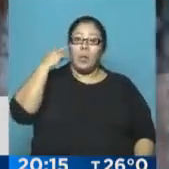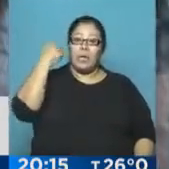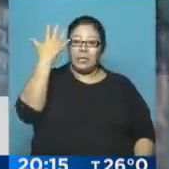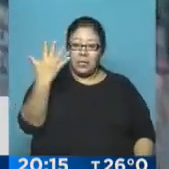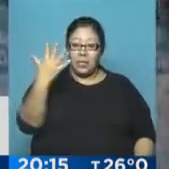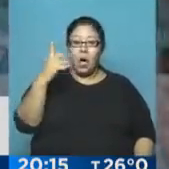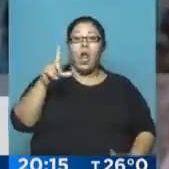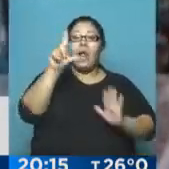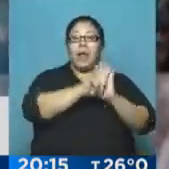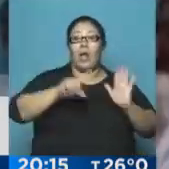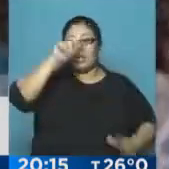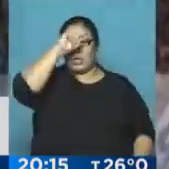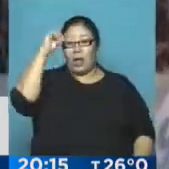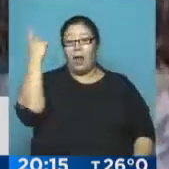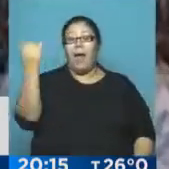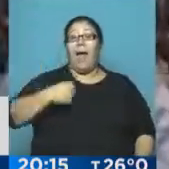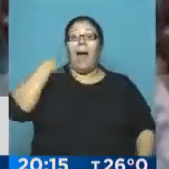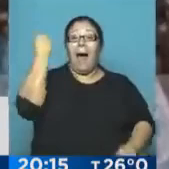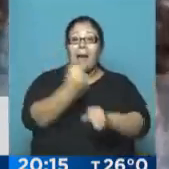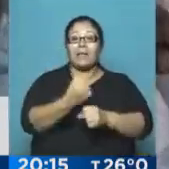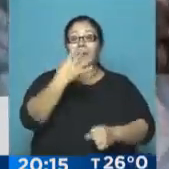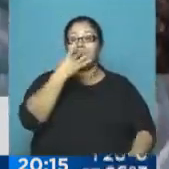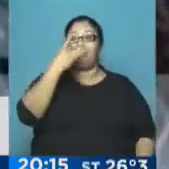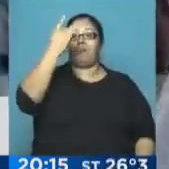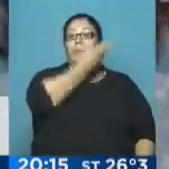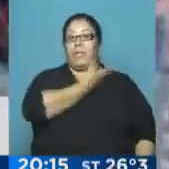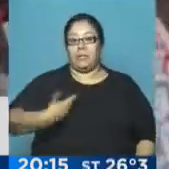ser ungida presidenta. Me hubiera gustado